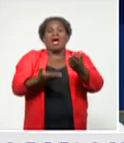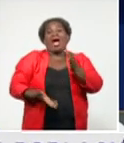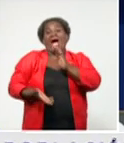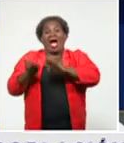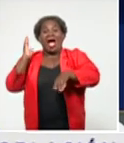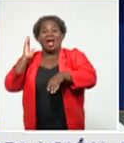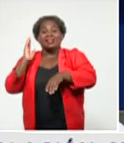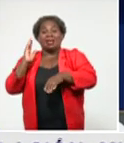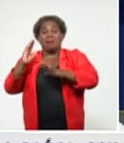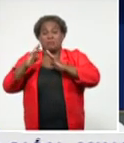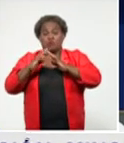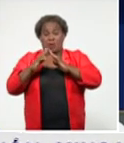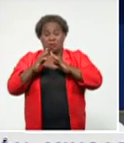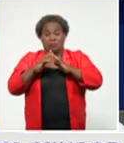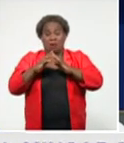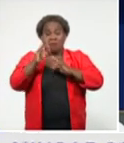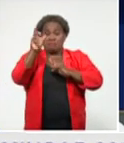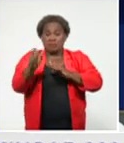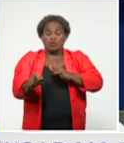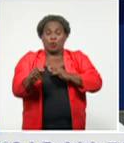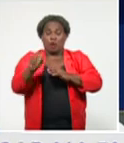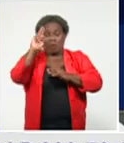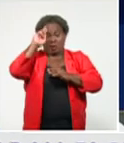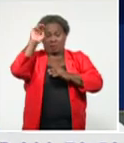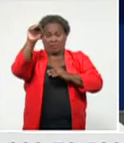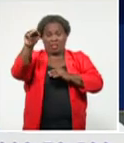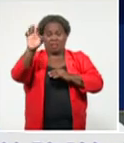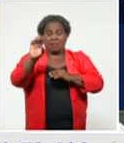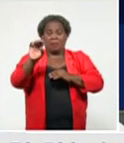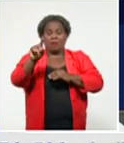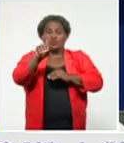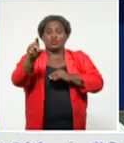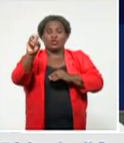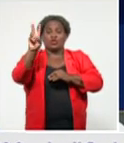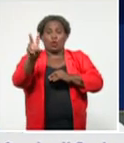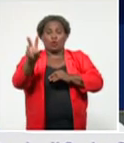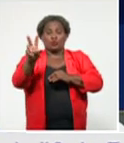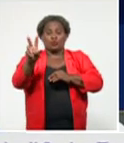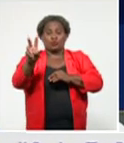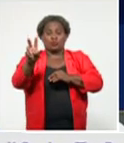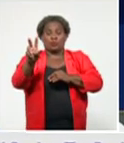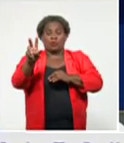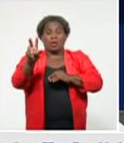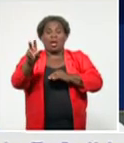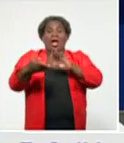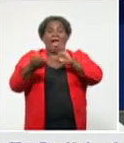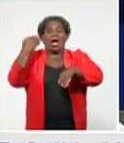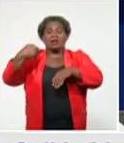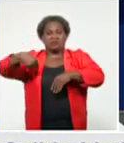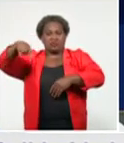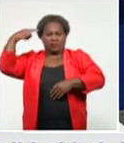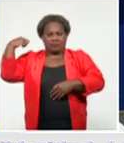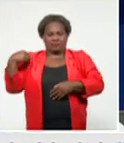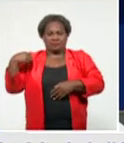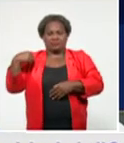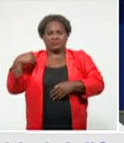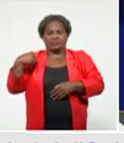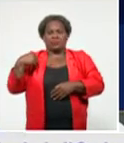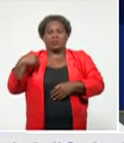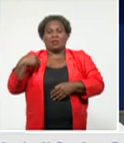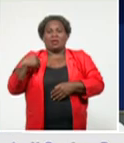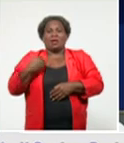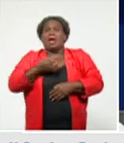Estamos hablando de 102 altas en el día de ayer. Me planteaban que